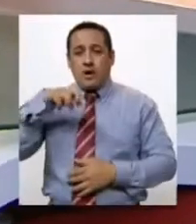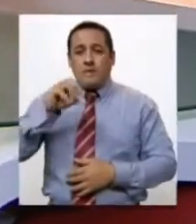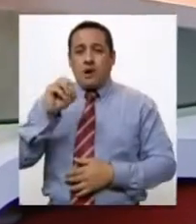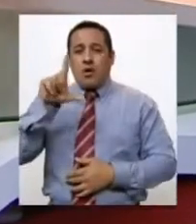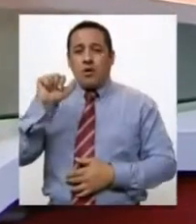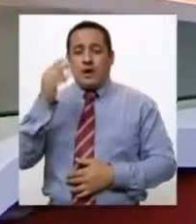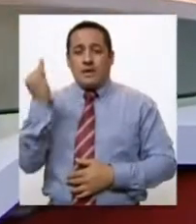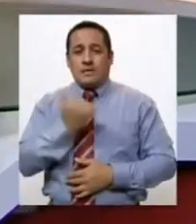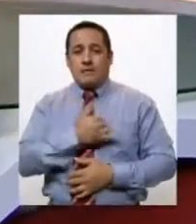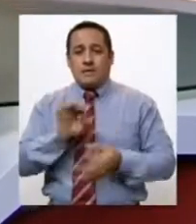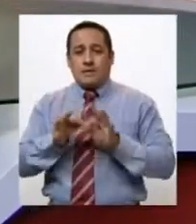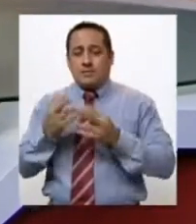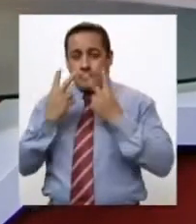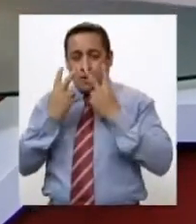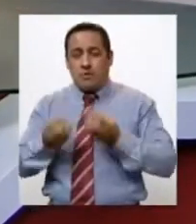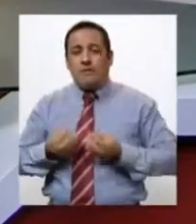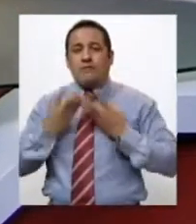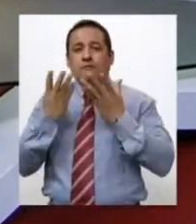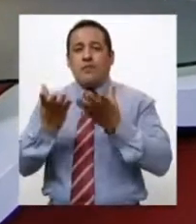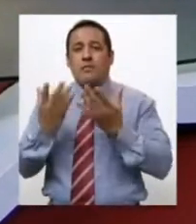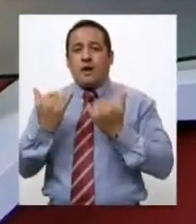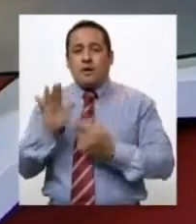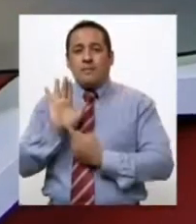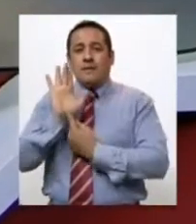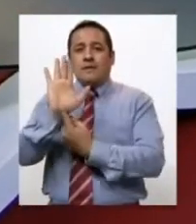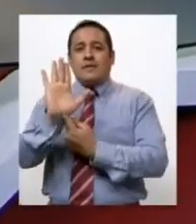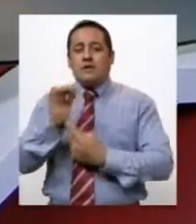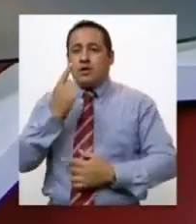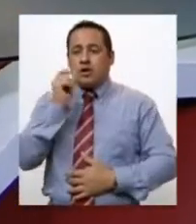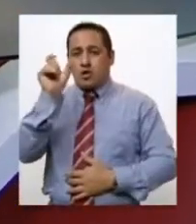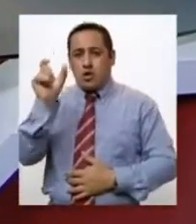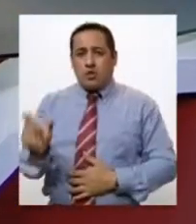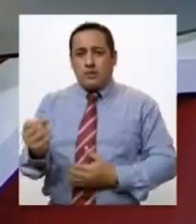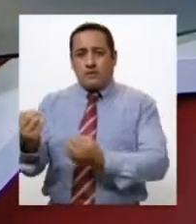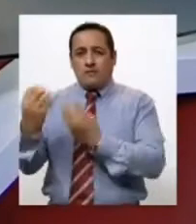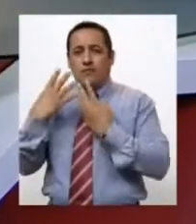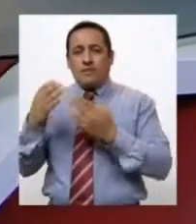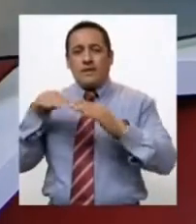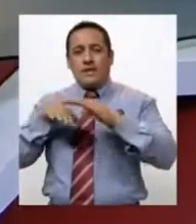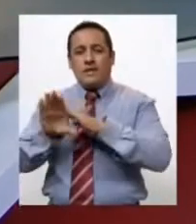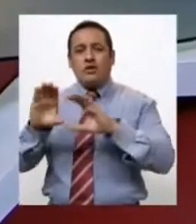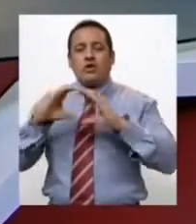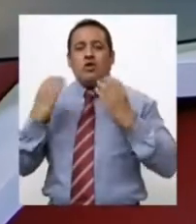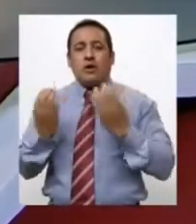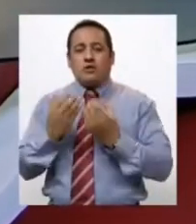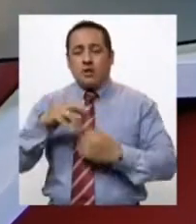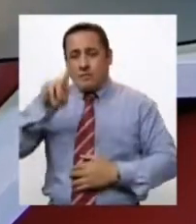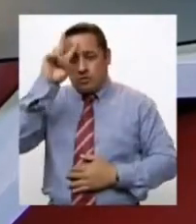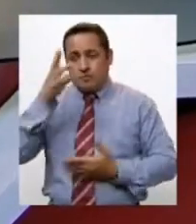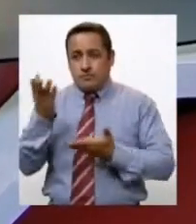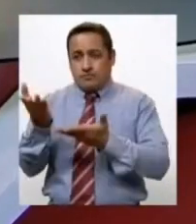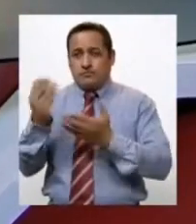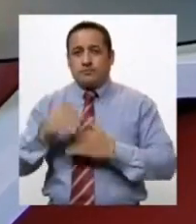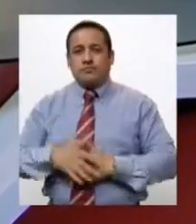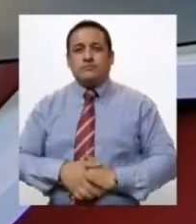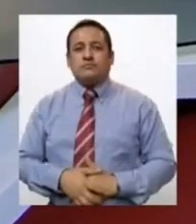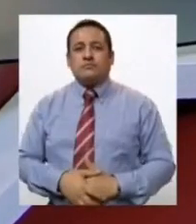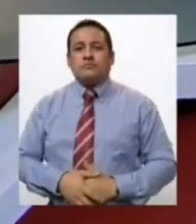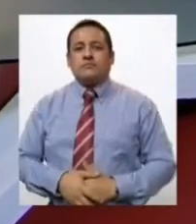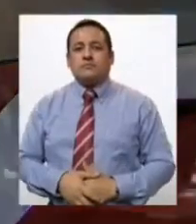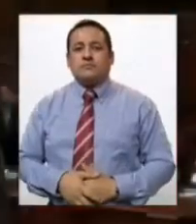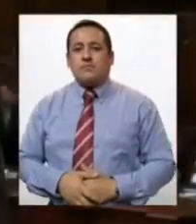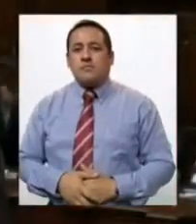la Pejovesi. Vamos de inmediato con información en vivo que la trae Jorge Malmor desde el Congreso de la República. Jorge, adelante.